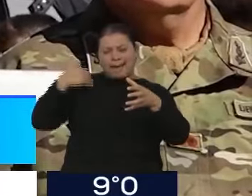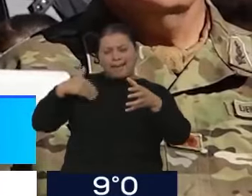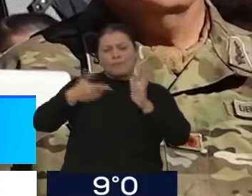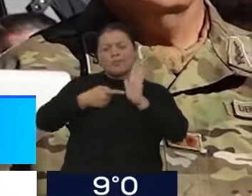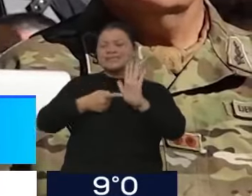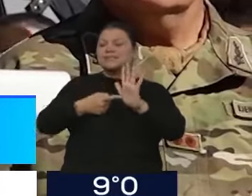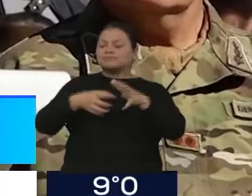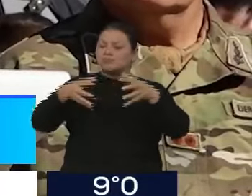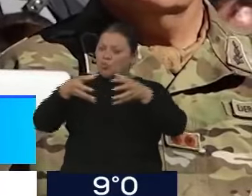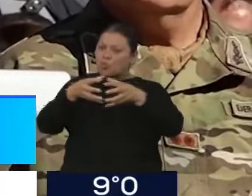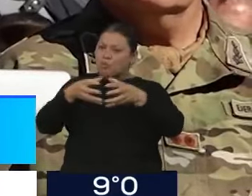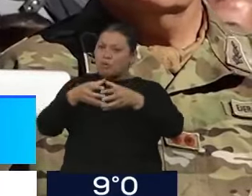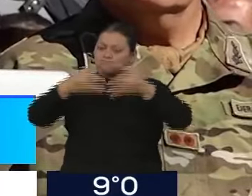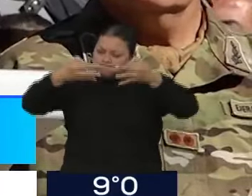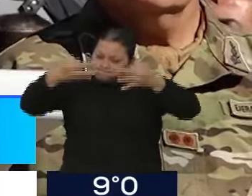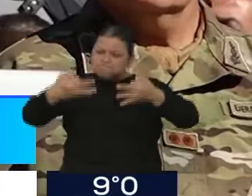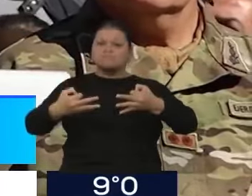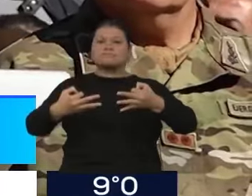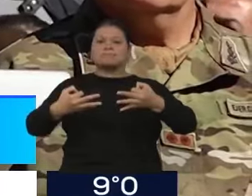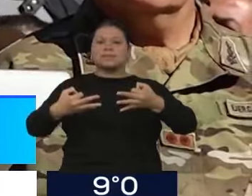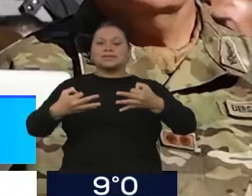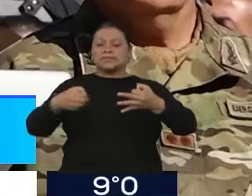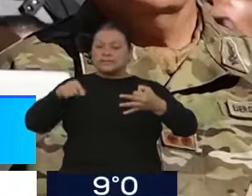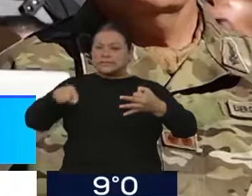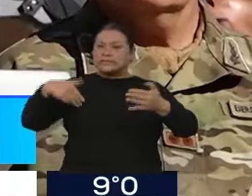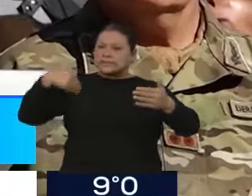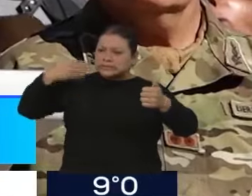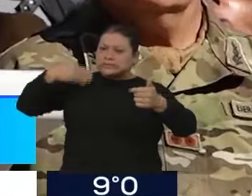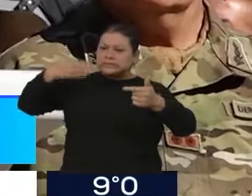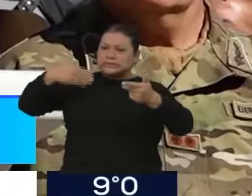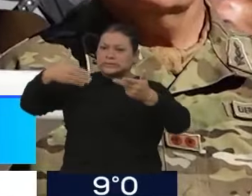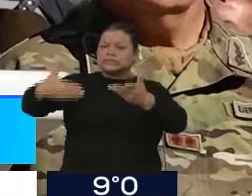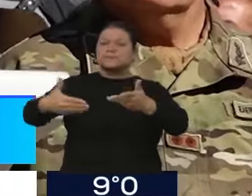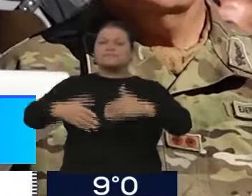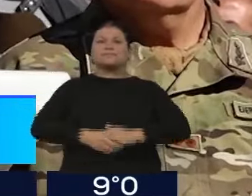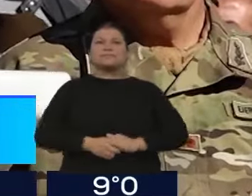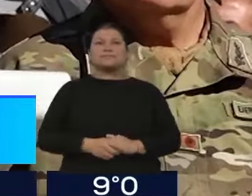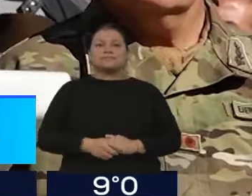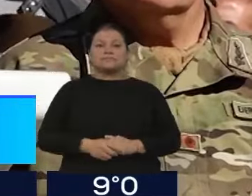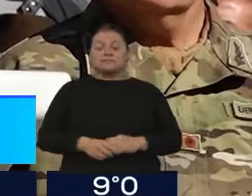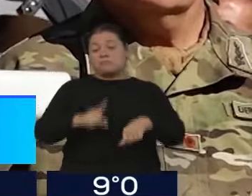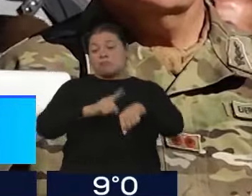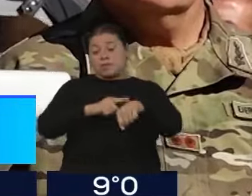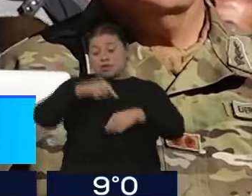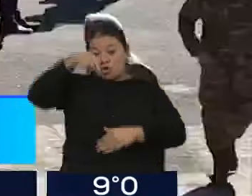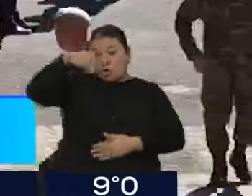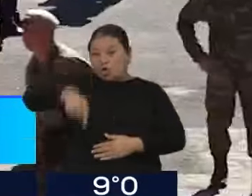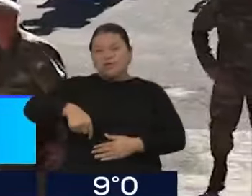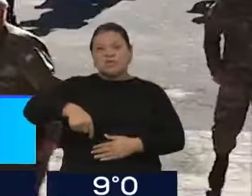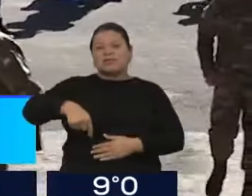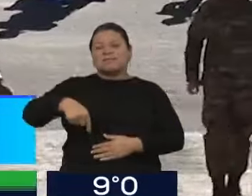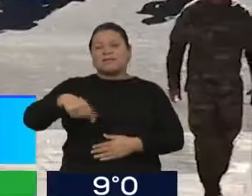noble y una institución que ha hecho de la constitución que en la actualidad tenemos como